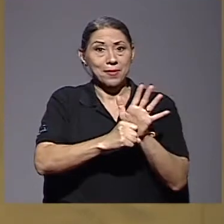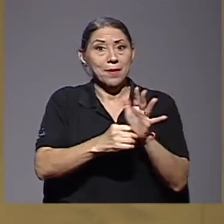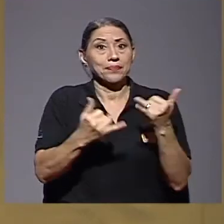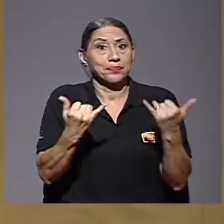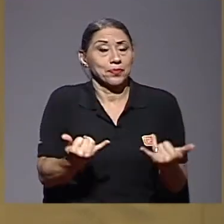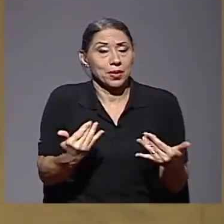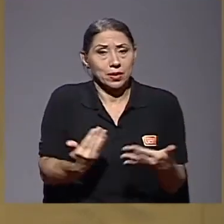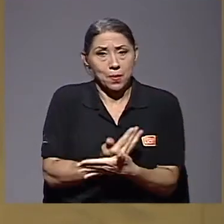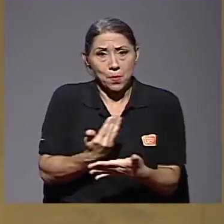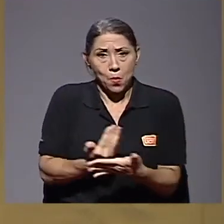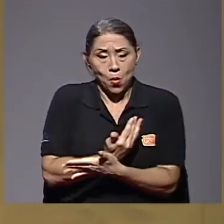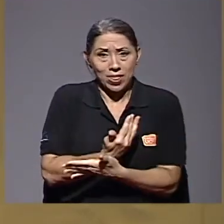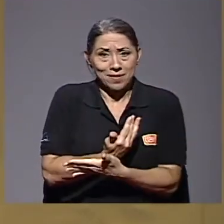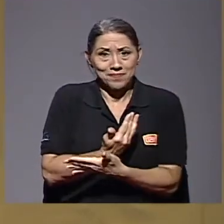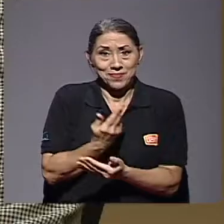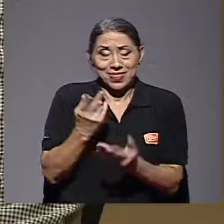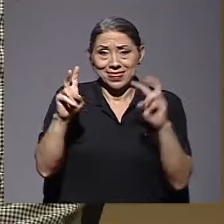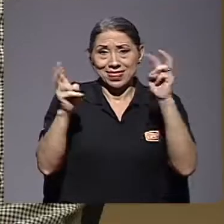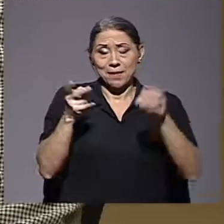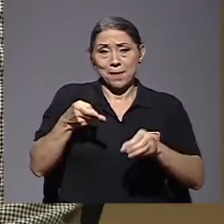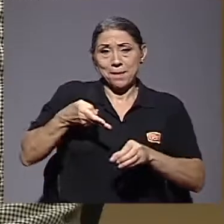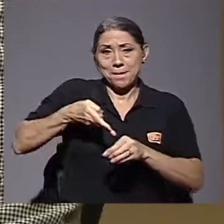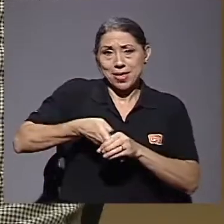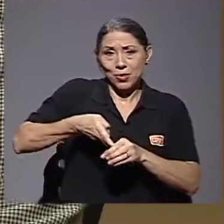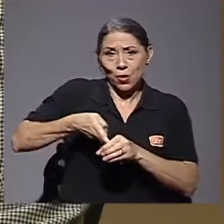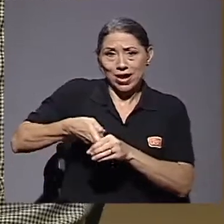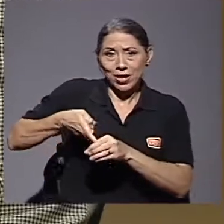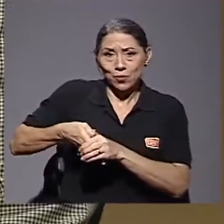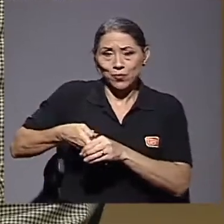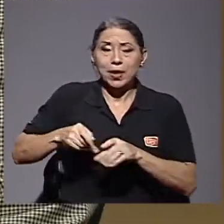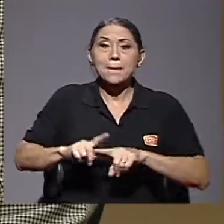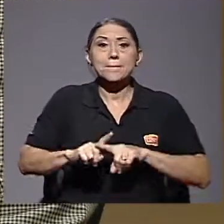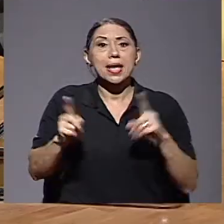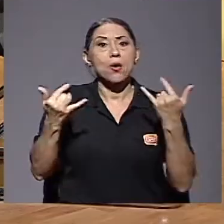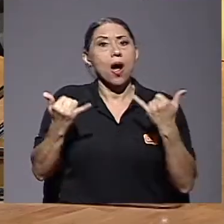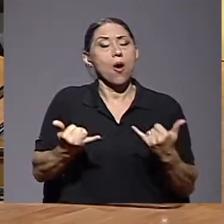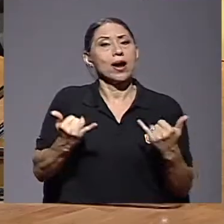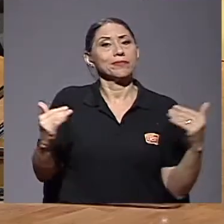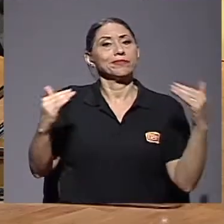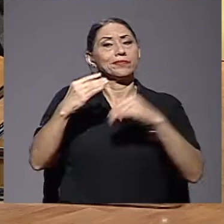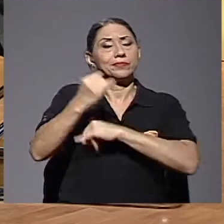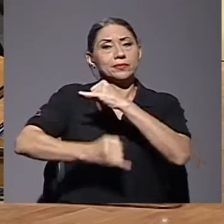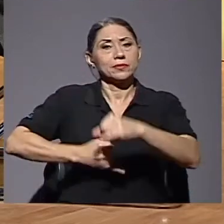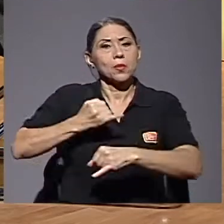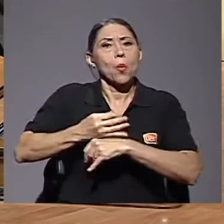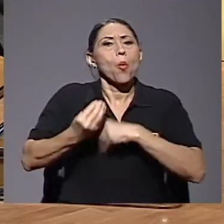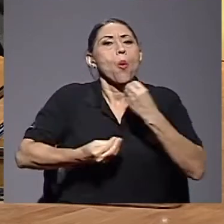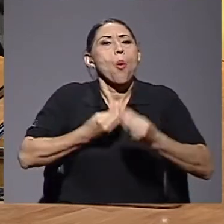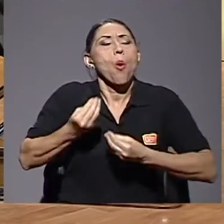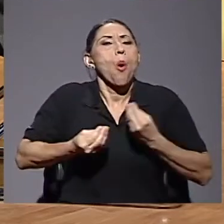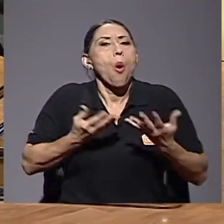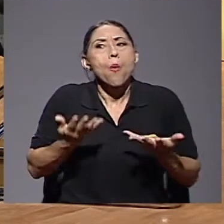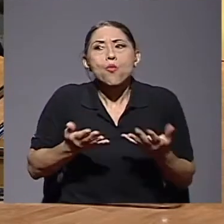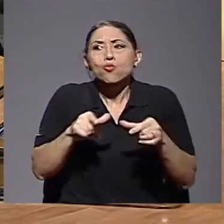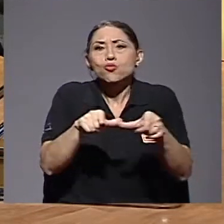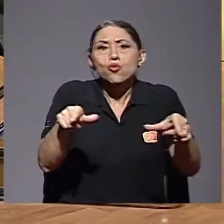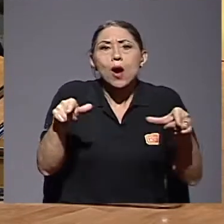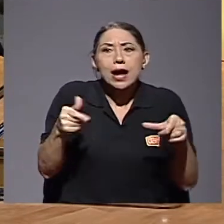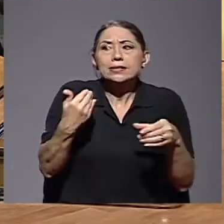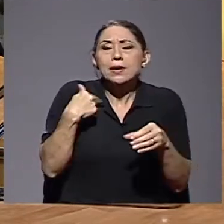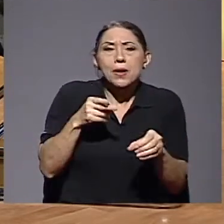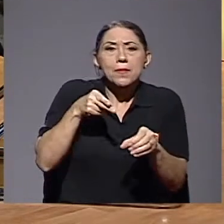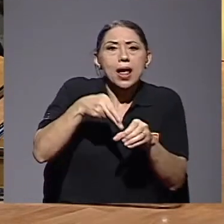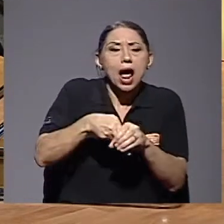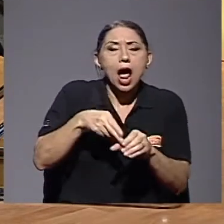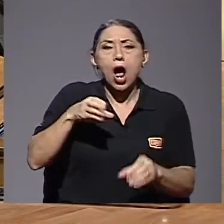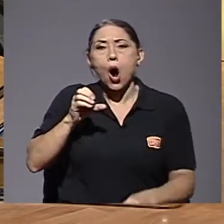de moda el tema petrolero. Pero primero, digamos, demos un panorama internacional de cómo están ubicadas las reservas, qué papel juega la